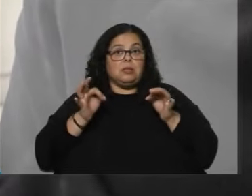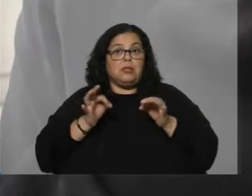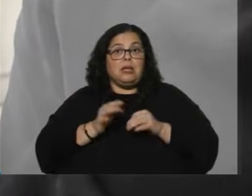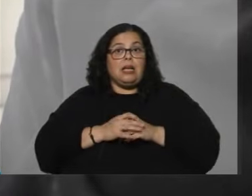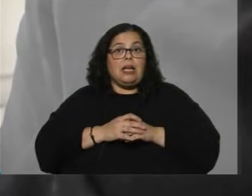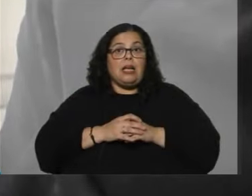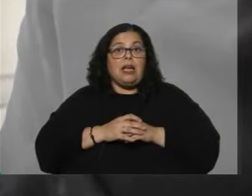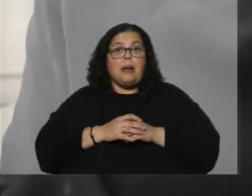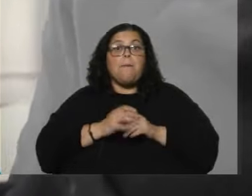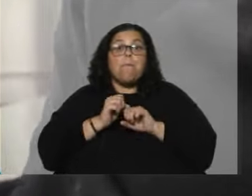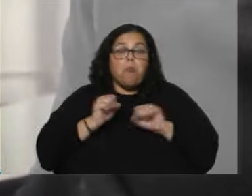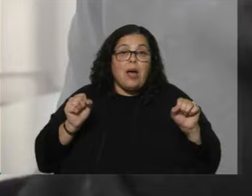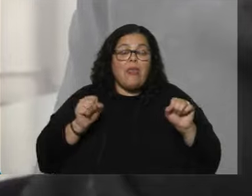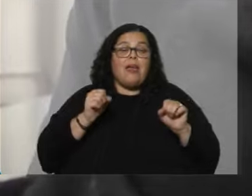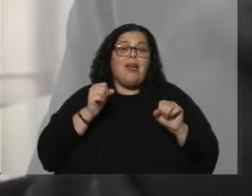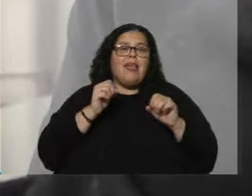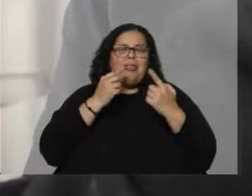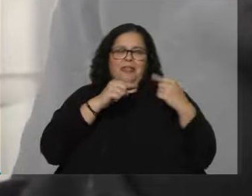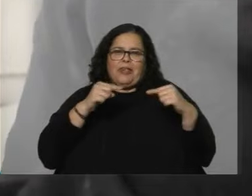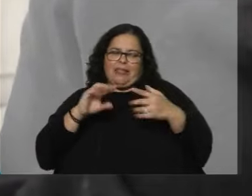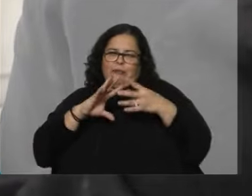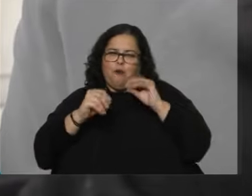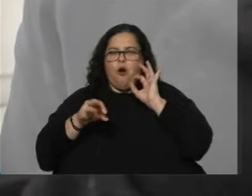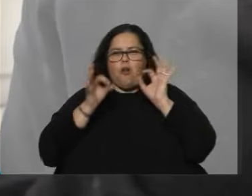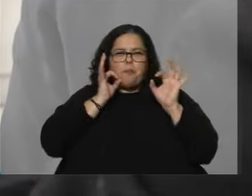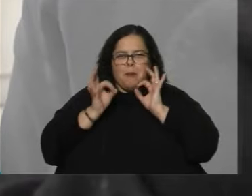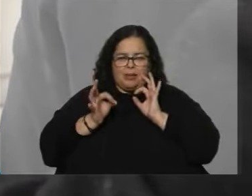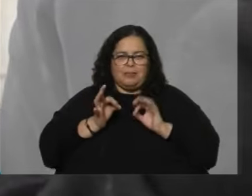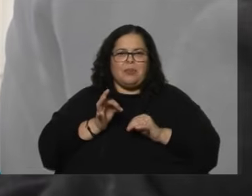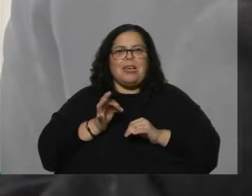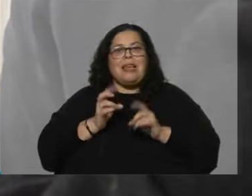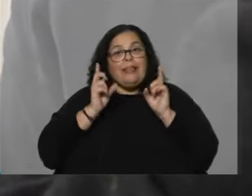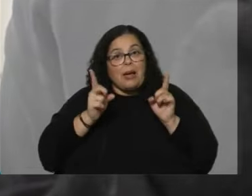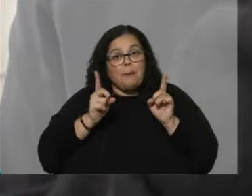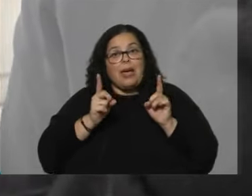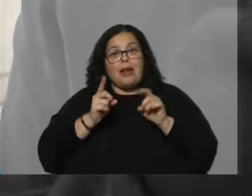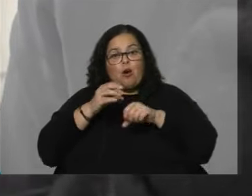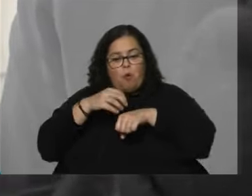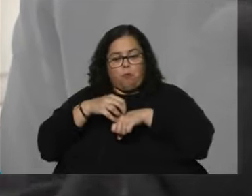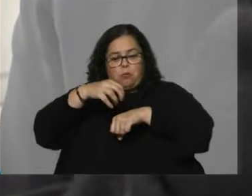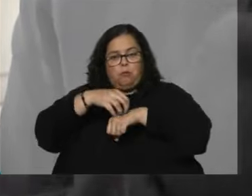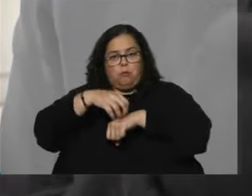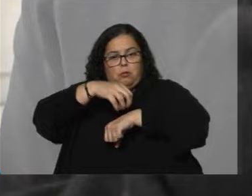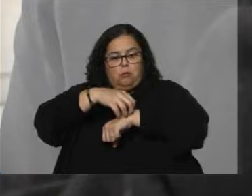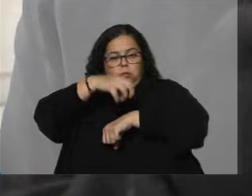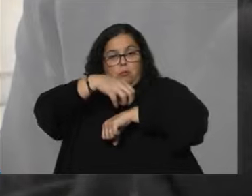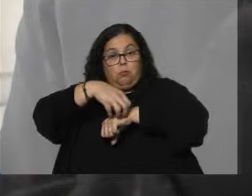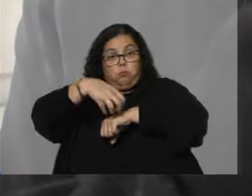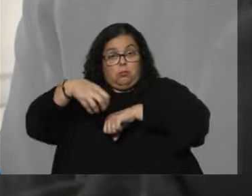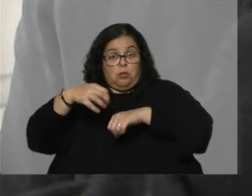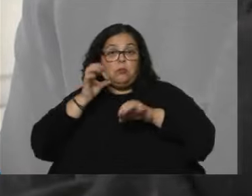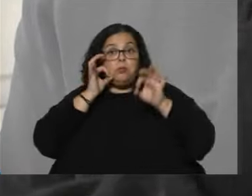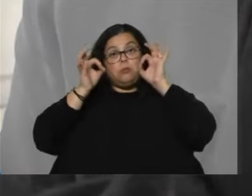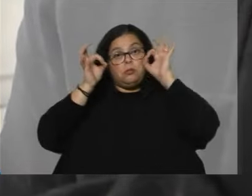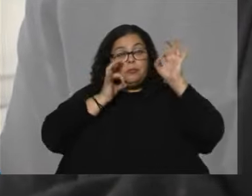clásica, pero que puede tener variaciones y se manifiesta en forma de pápulas, lesiones sobrelevadas en la piel,